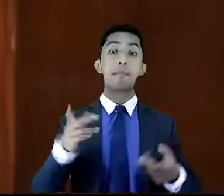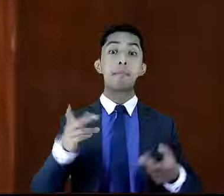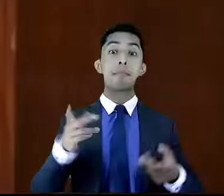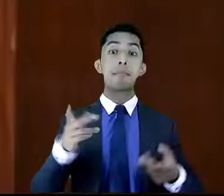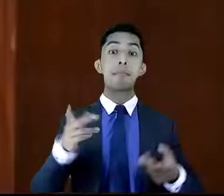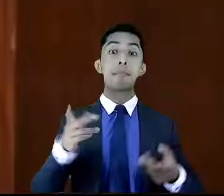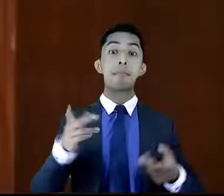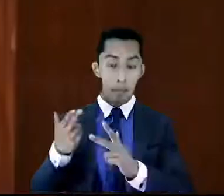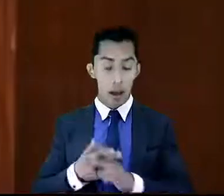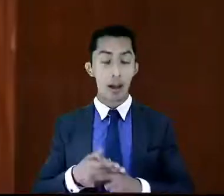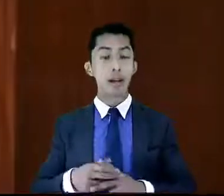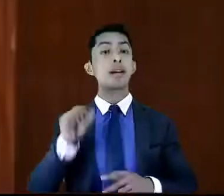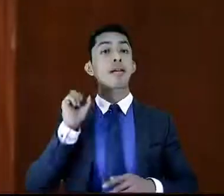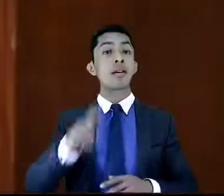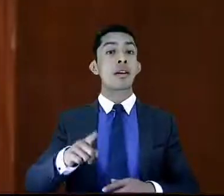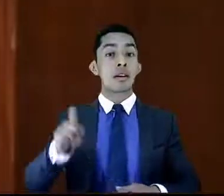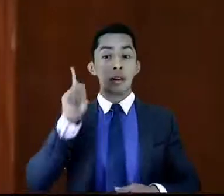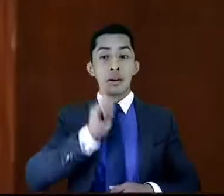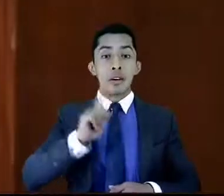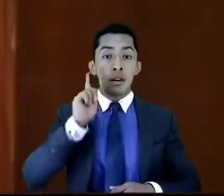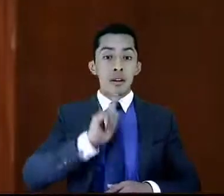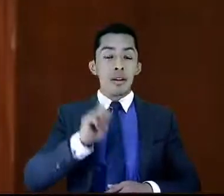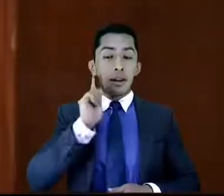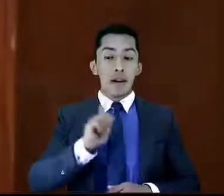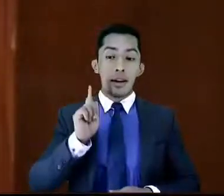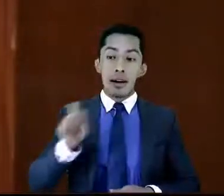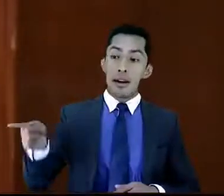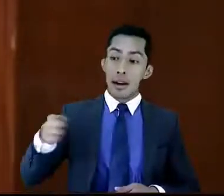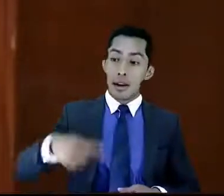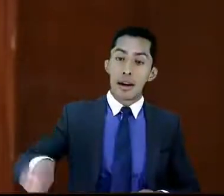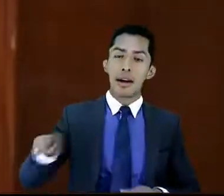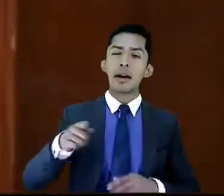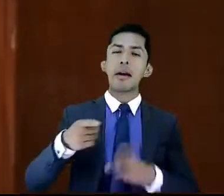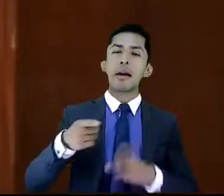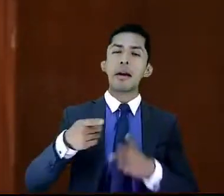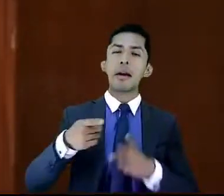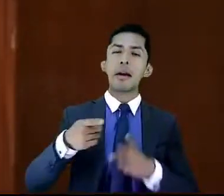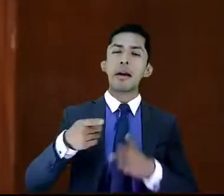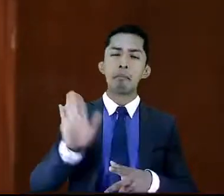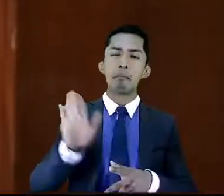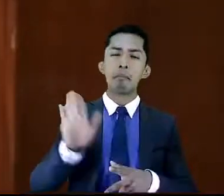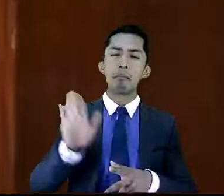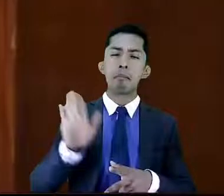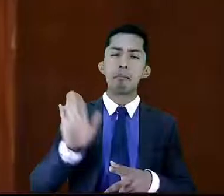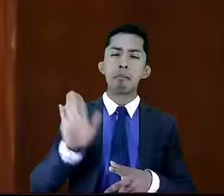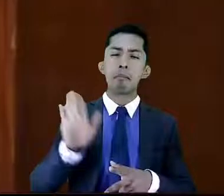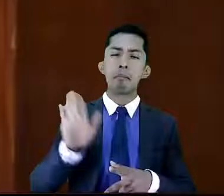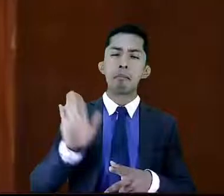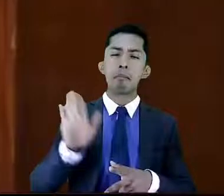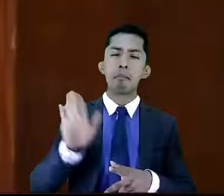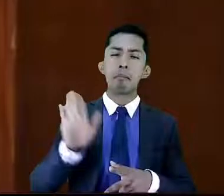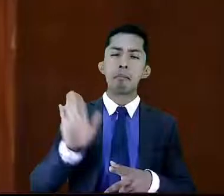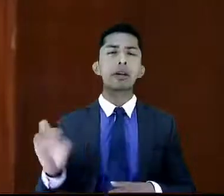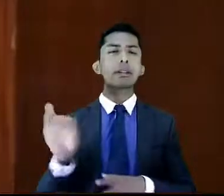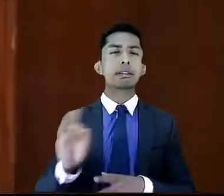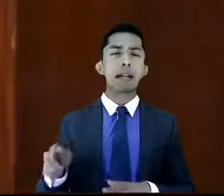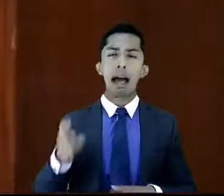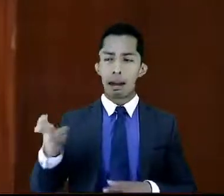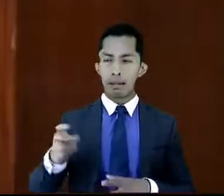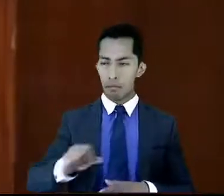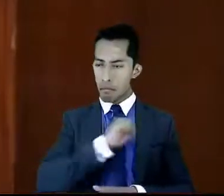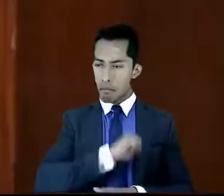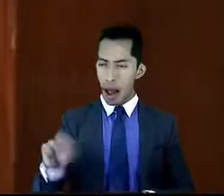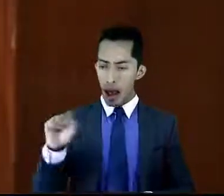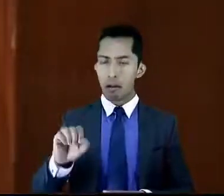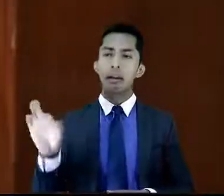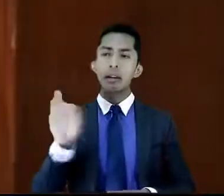que de manera inicial parecieran no haber sido causadas por motivos criminales como el suicidio y